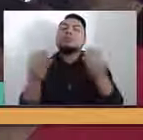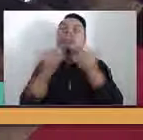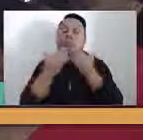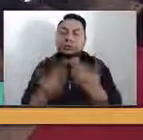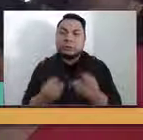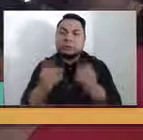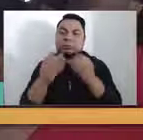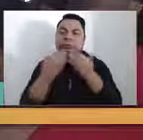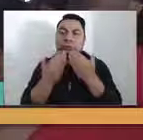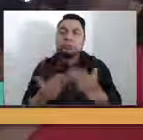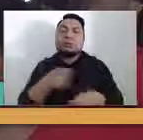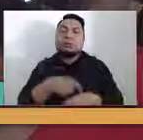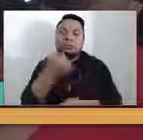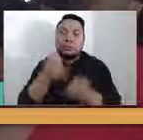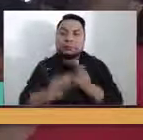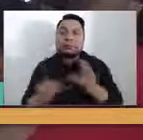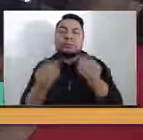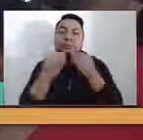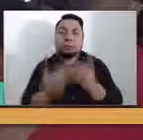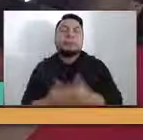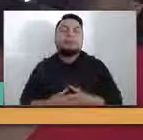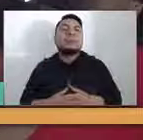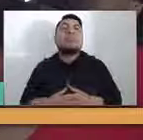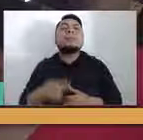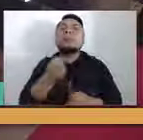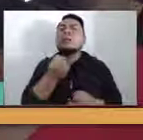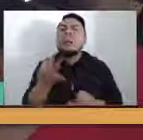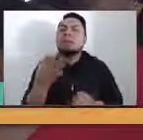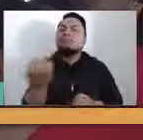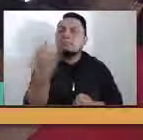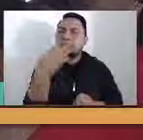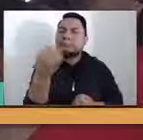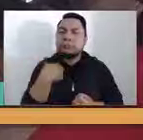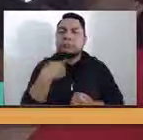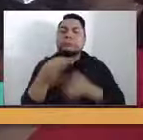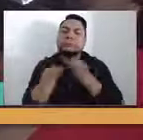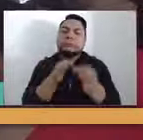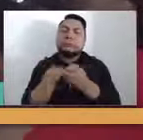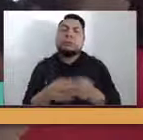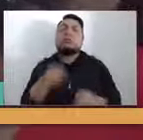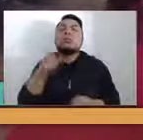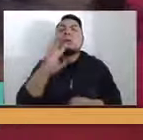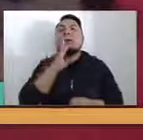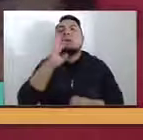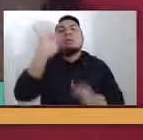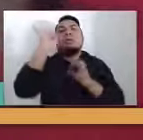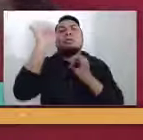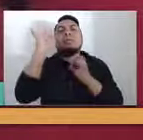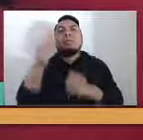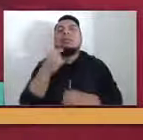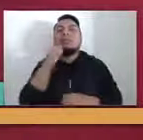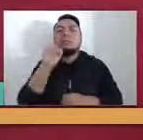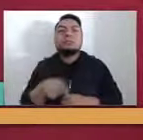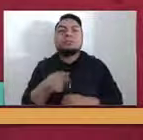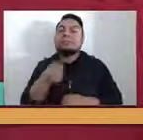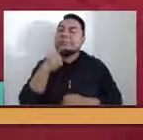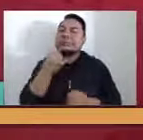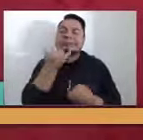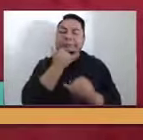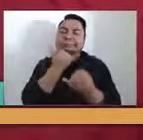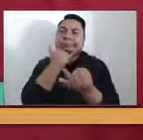regidores metropolitanos. Muchas gracias. Algunas precisiones, porque su discurso ha estado plagado de imprecisiones,